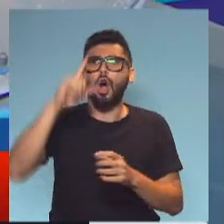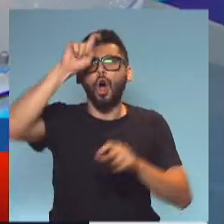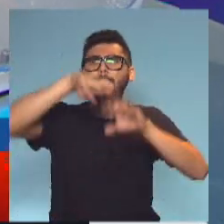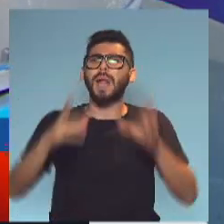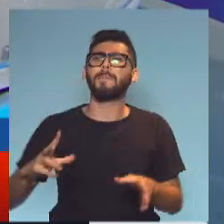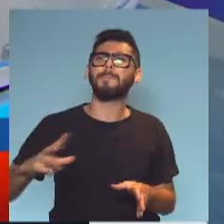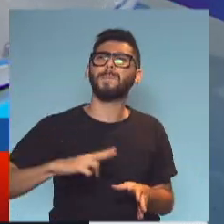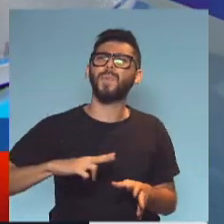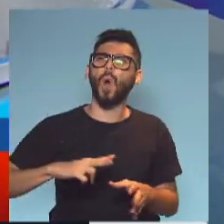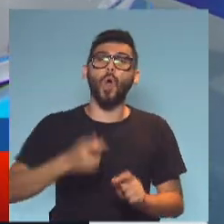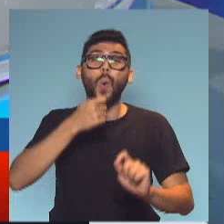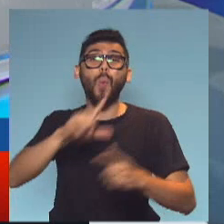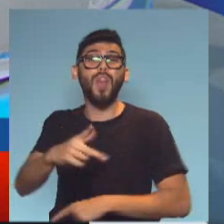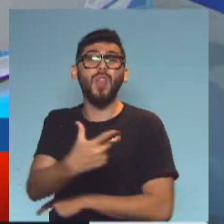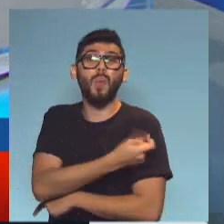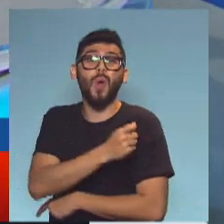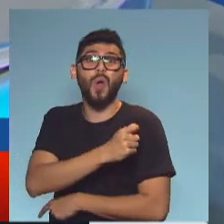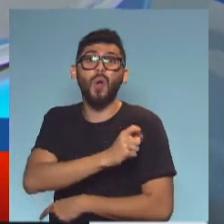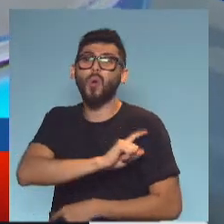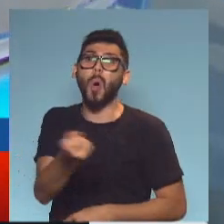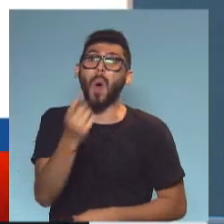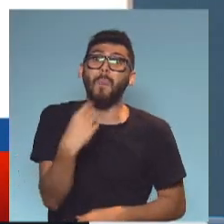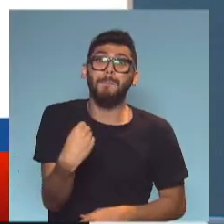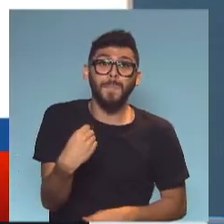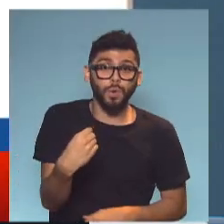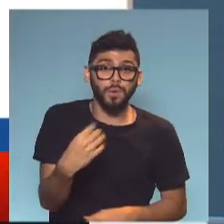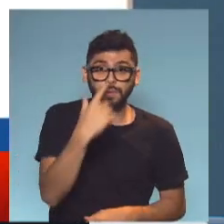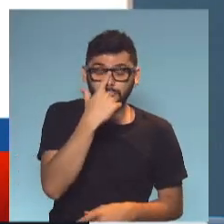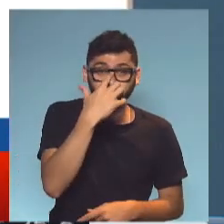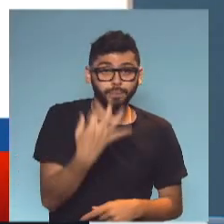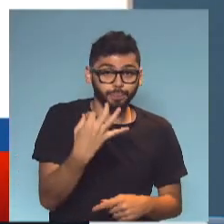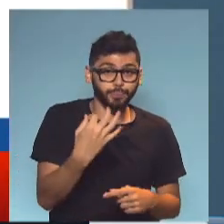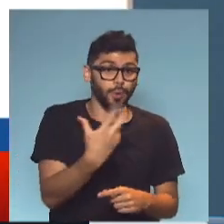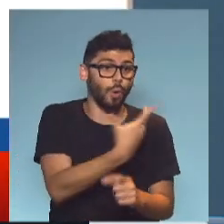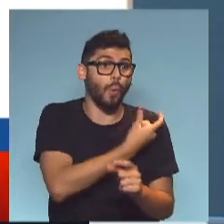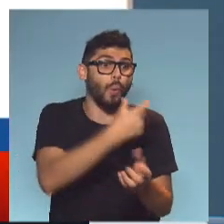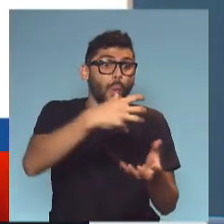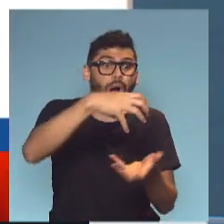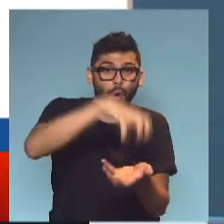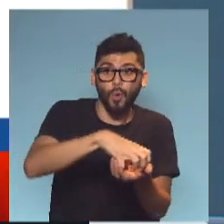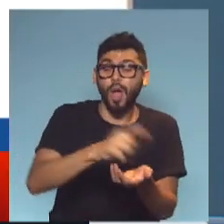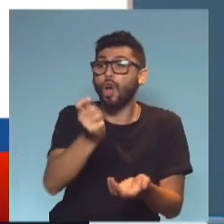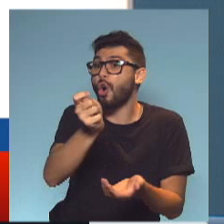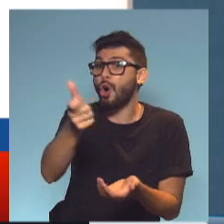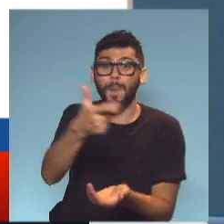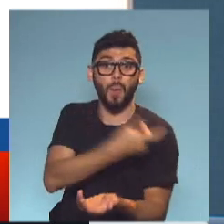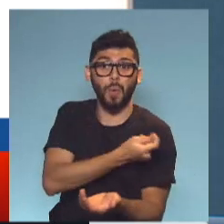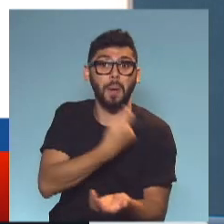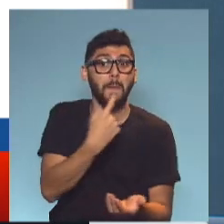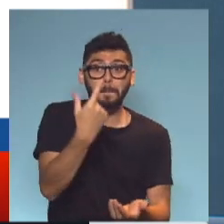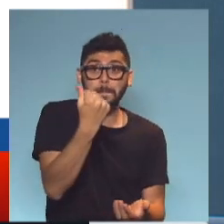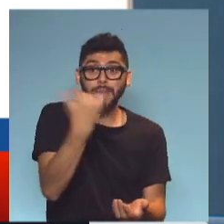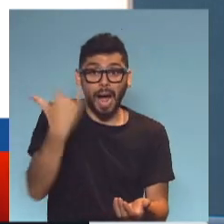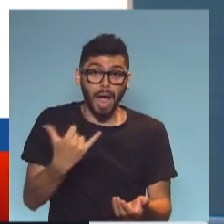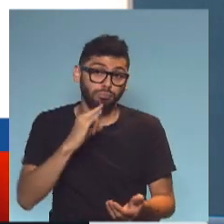Exactamente, que pedían que los privados puedan comprar vacunas, es decir, que el sector privado pueda comprar vacunas y que vos después, si tenés la plata, vayas a una